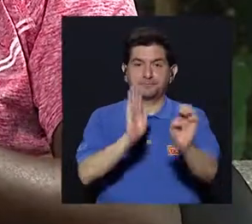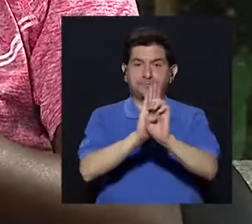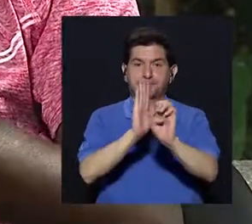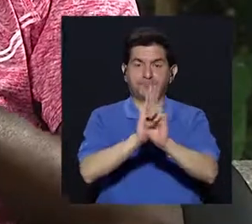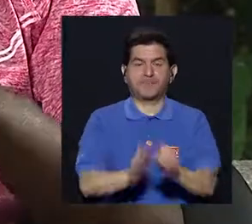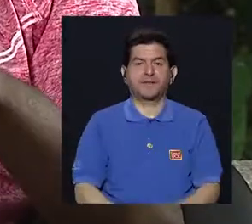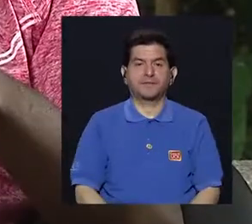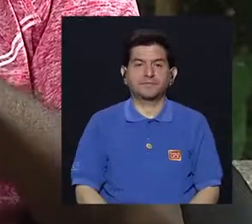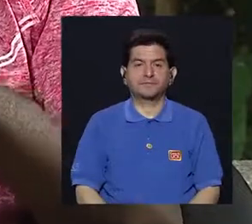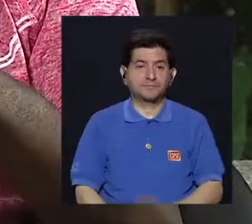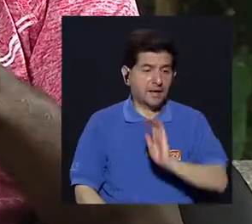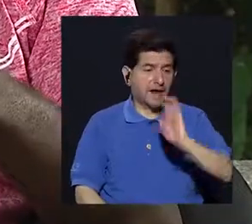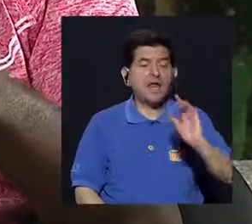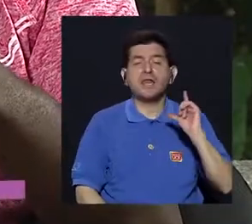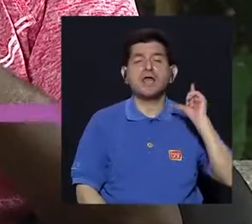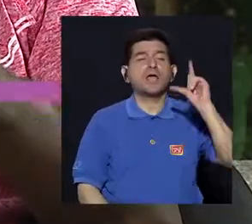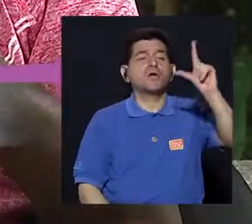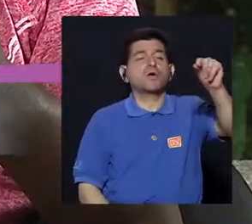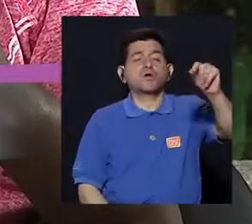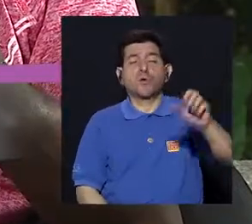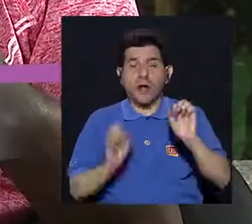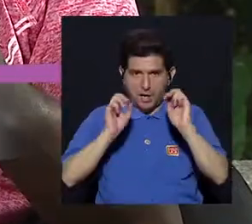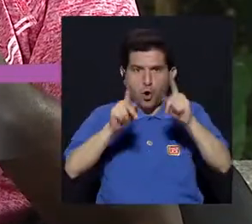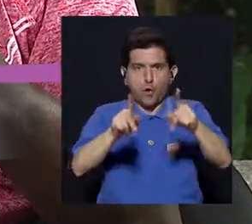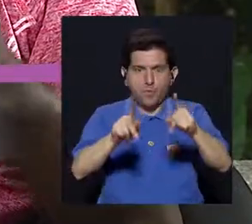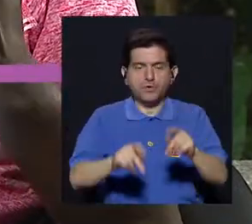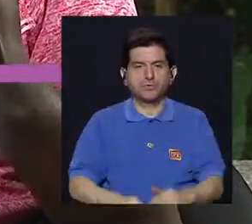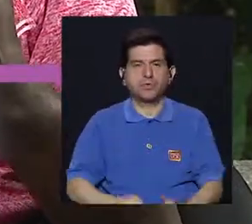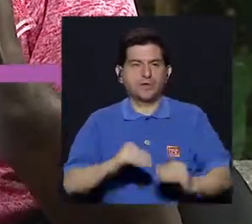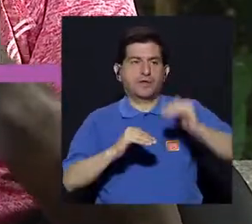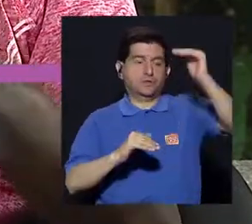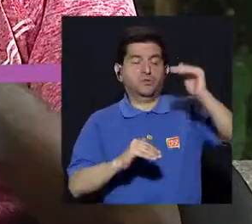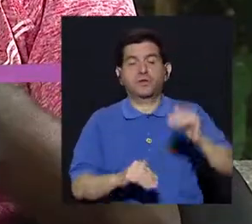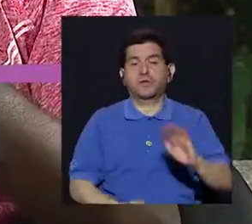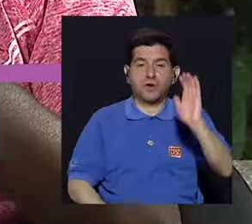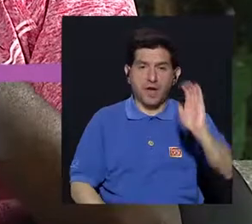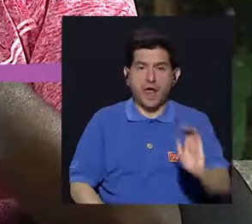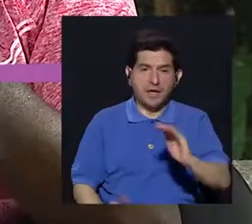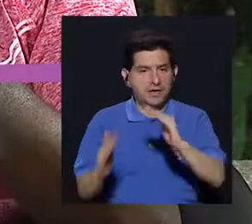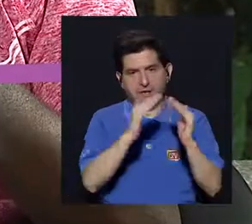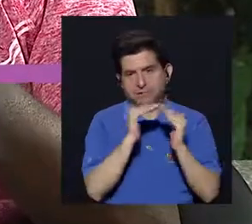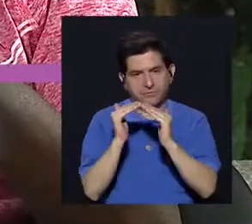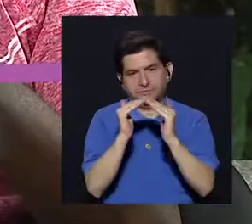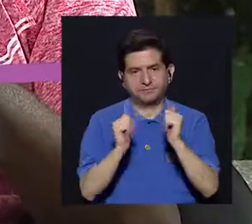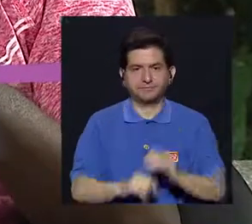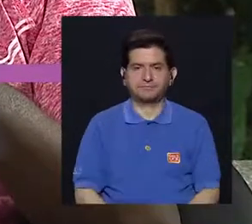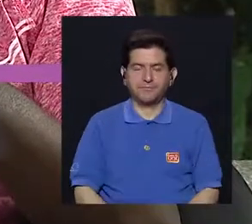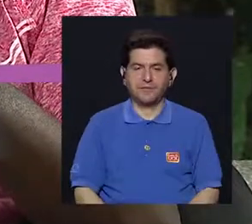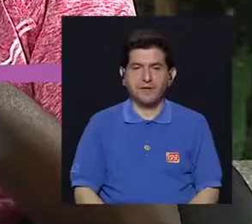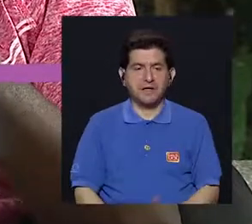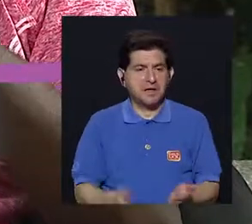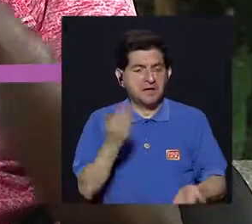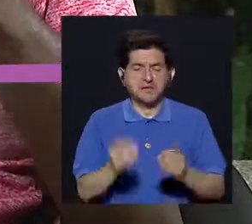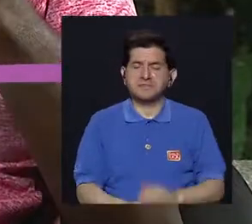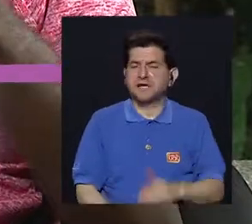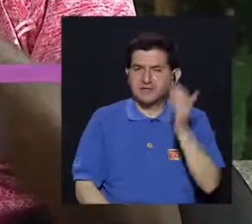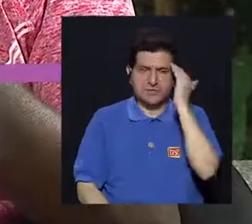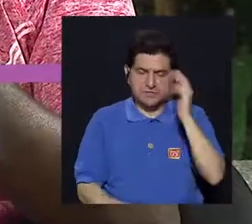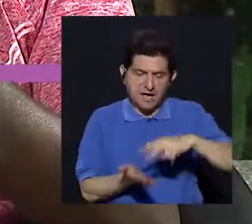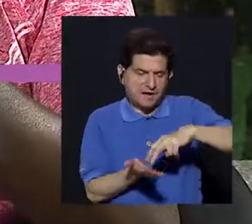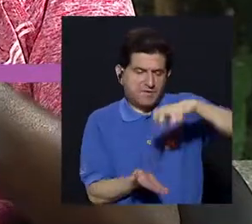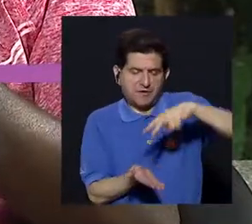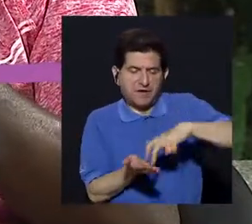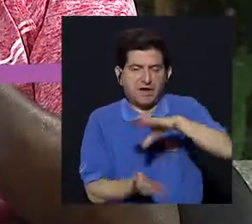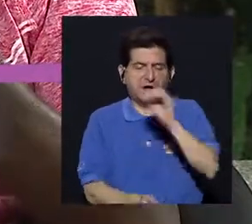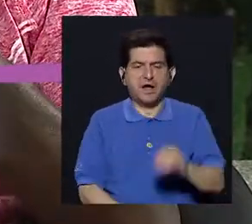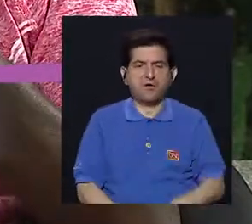Ejemplo, el niño rural va a tener más posibilidades que uno de la ciudad, ¿verdad? Que no sabe tirar, no sabe